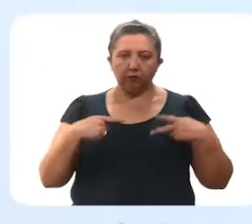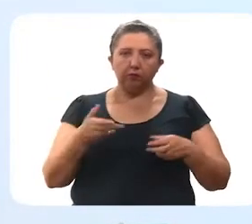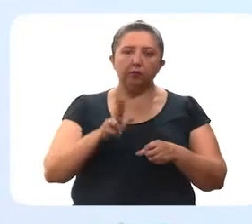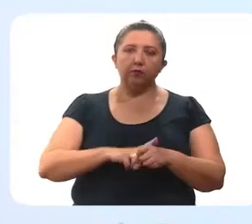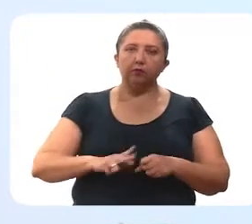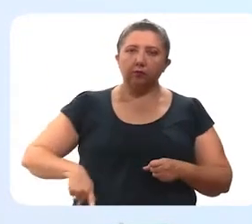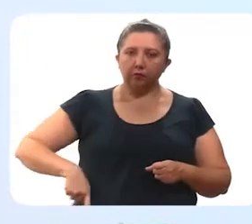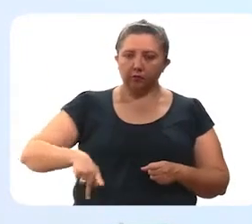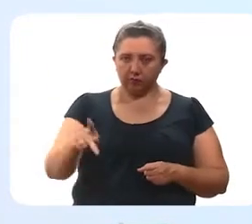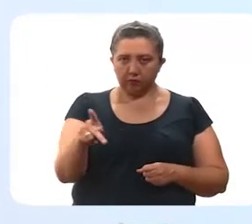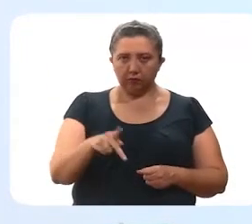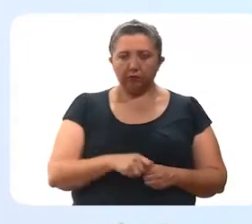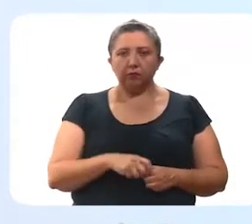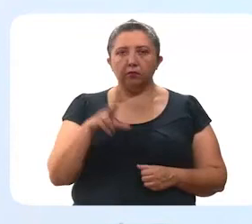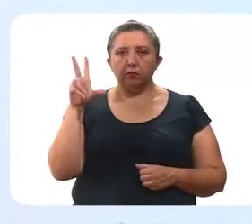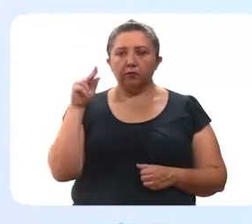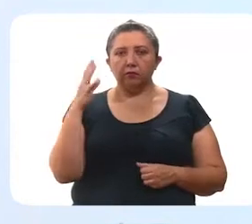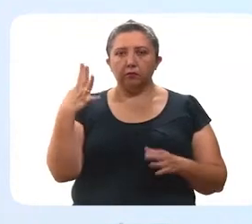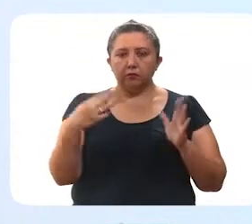en hospitales públicos,